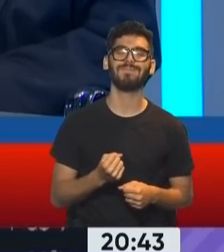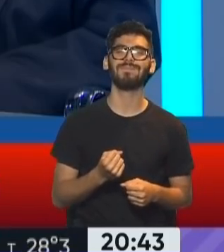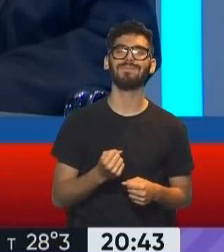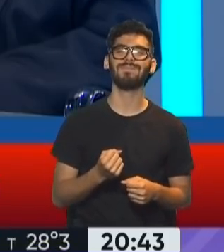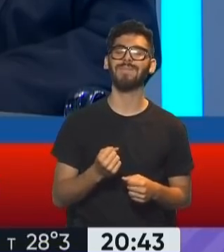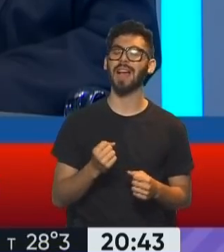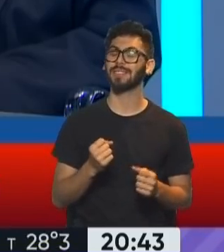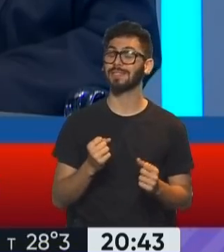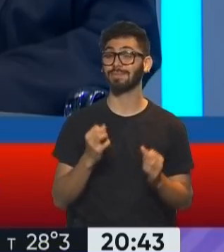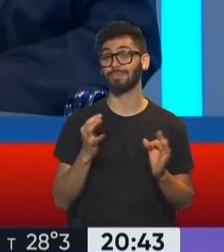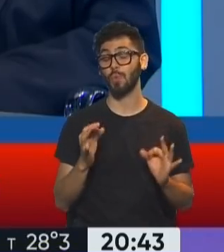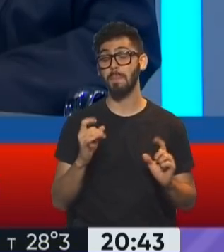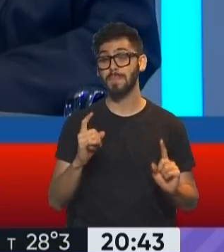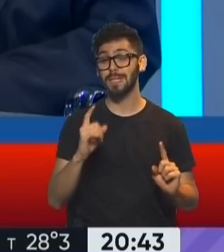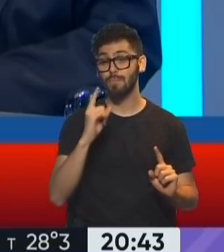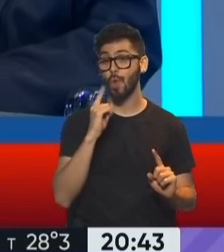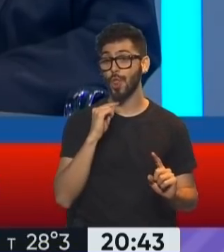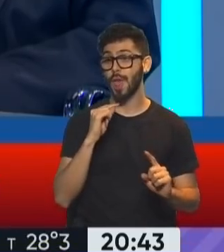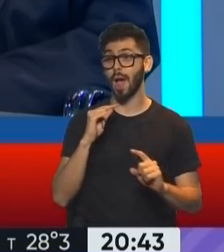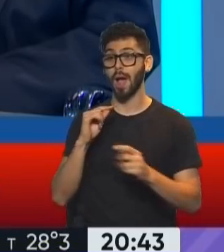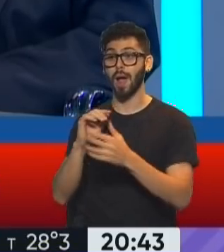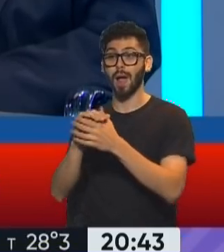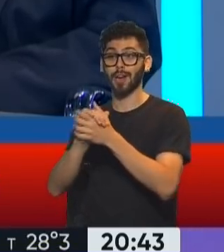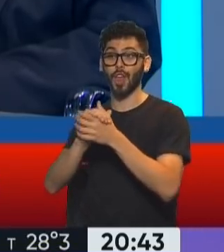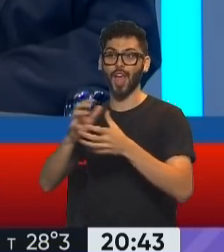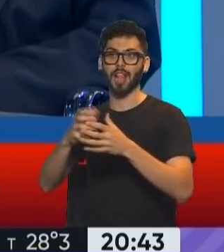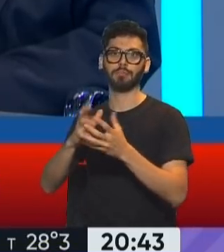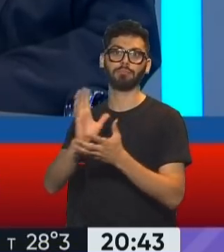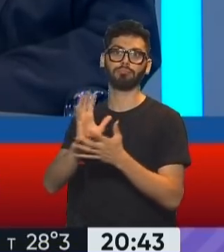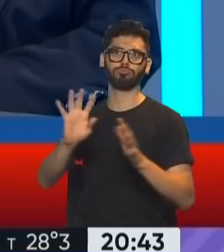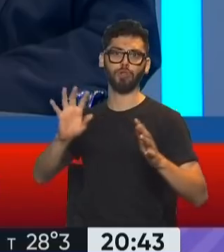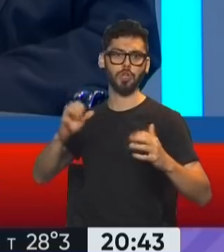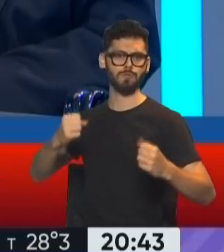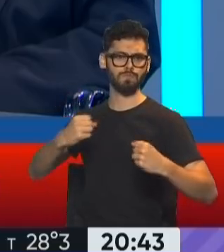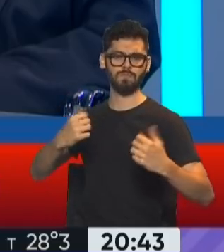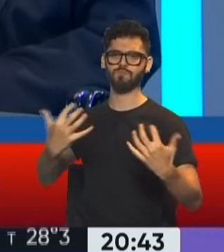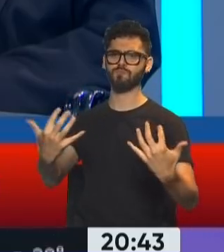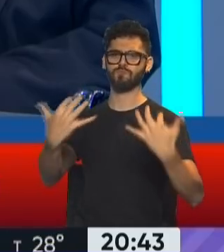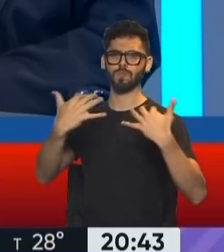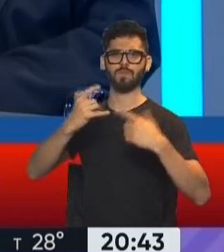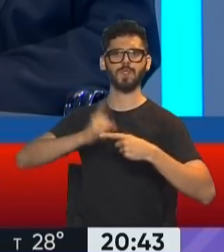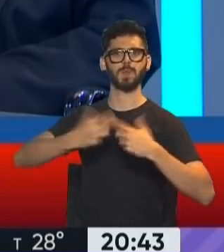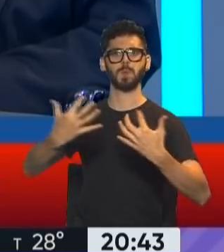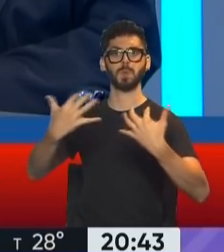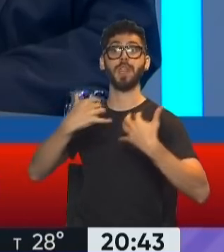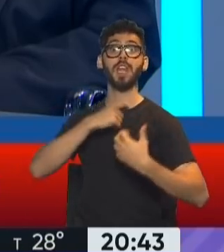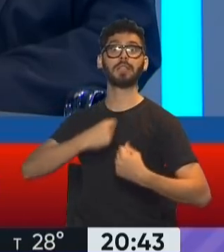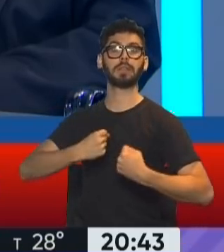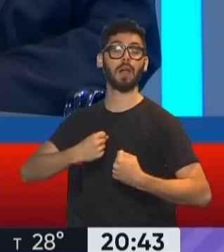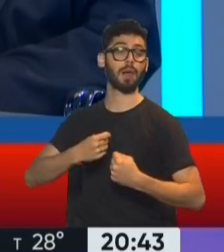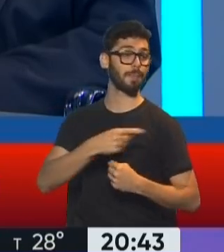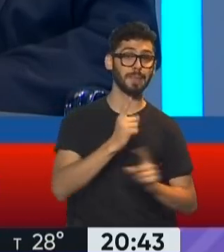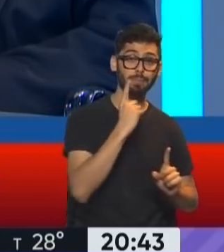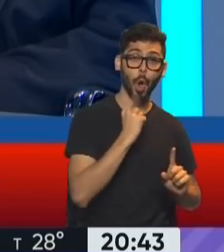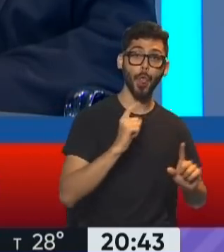el mismo día que los radicales hacen una demostración de fuerza diciendo nosotros queremos estar presentes.